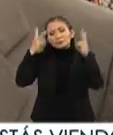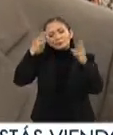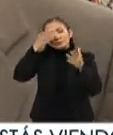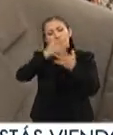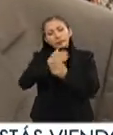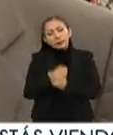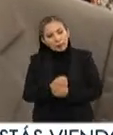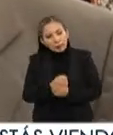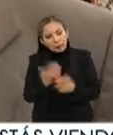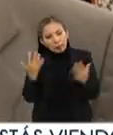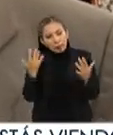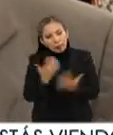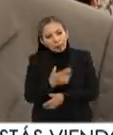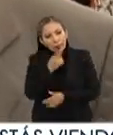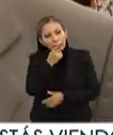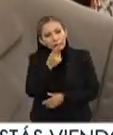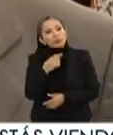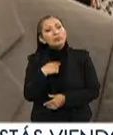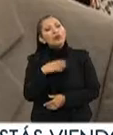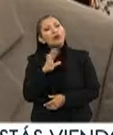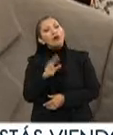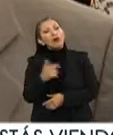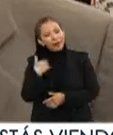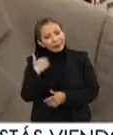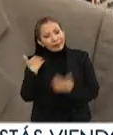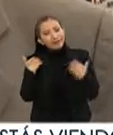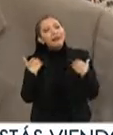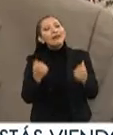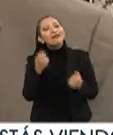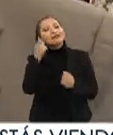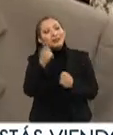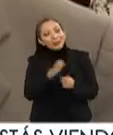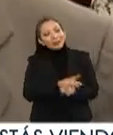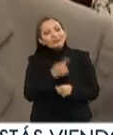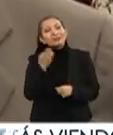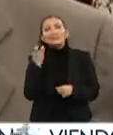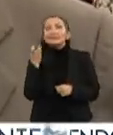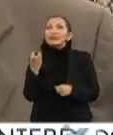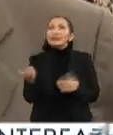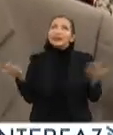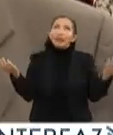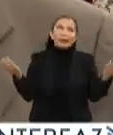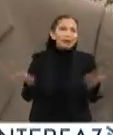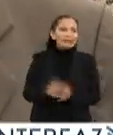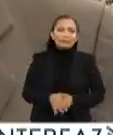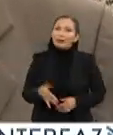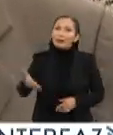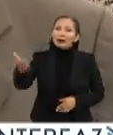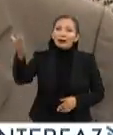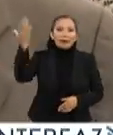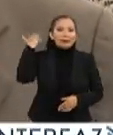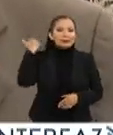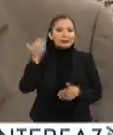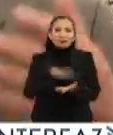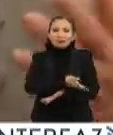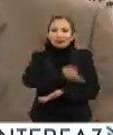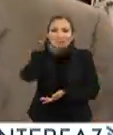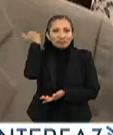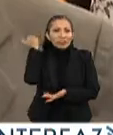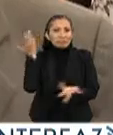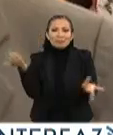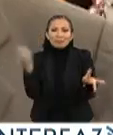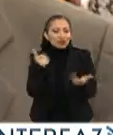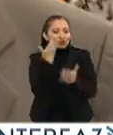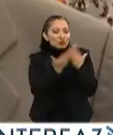visita y dicen, ahora sí ya entendí por qué. Algo que